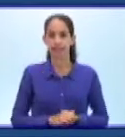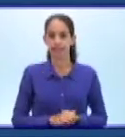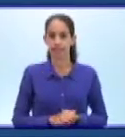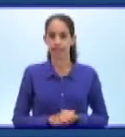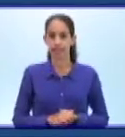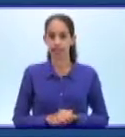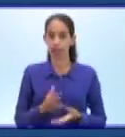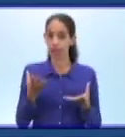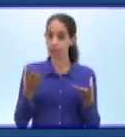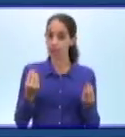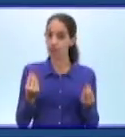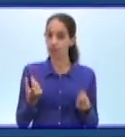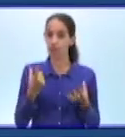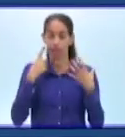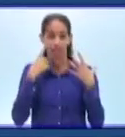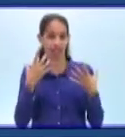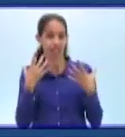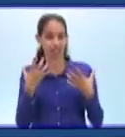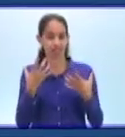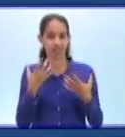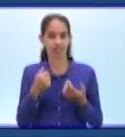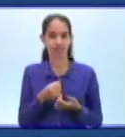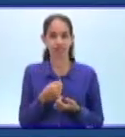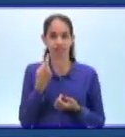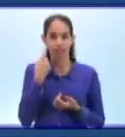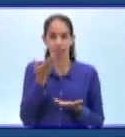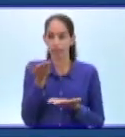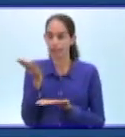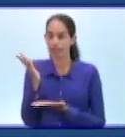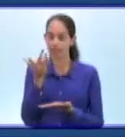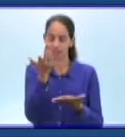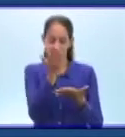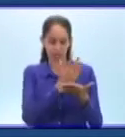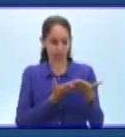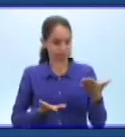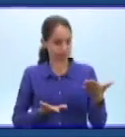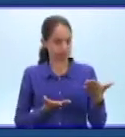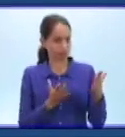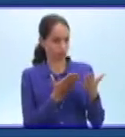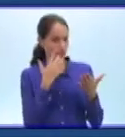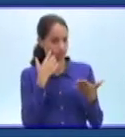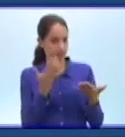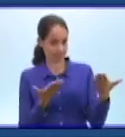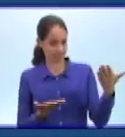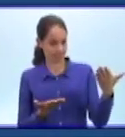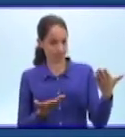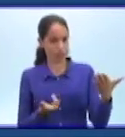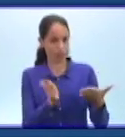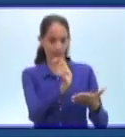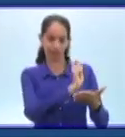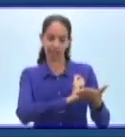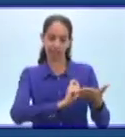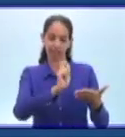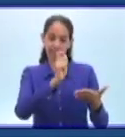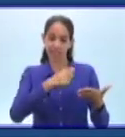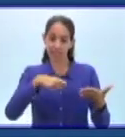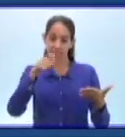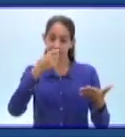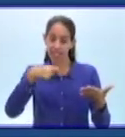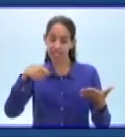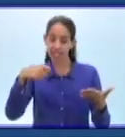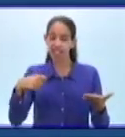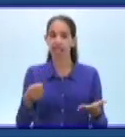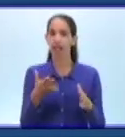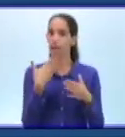muy importante, la presentación del trabajo. Tiene que tener la letra clara, tiene que haber